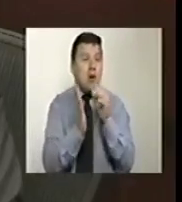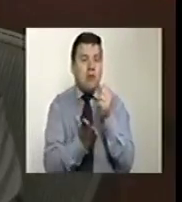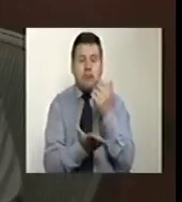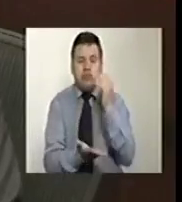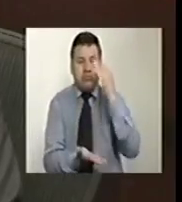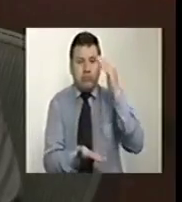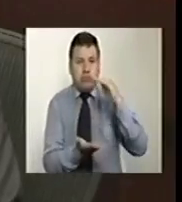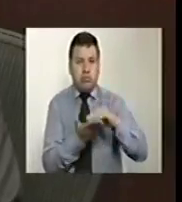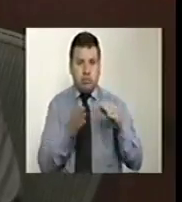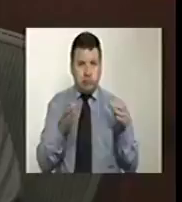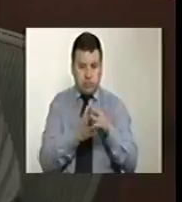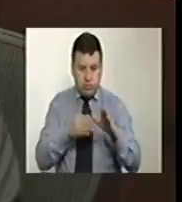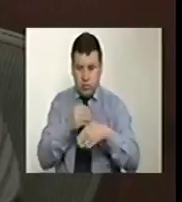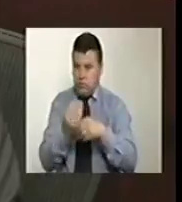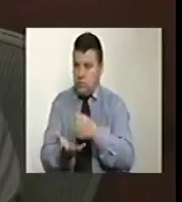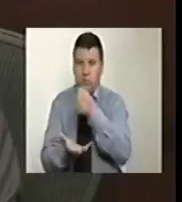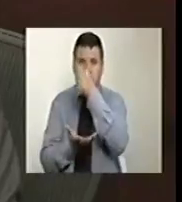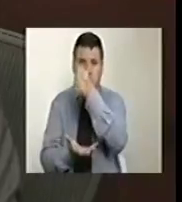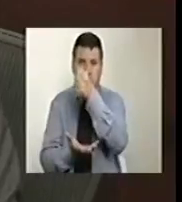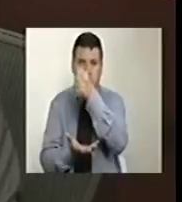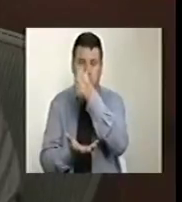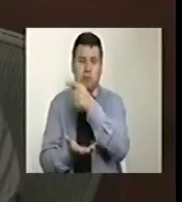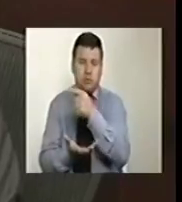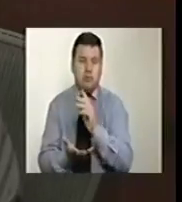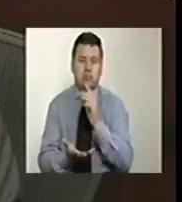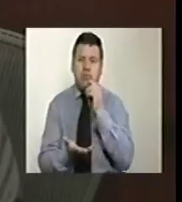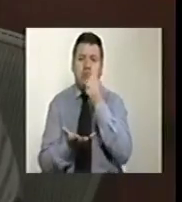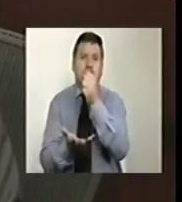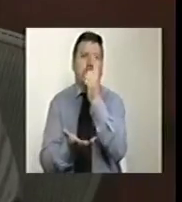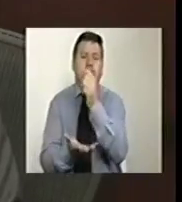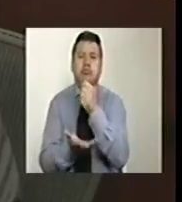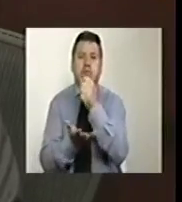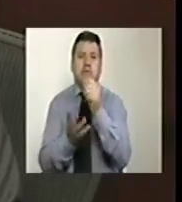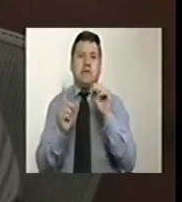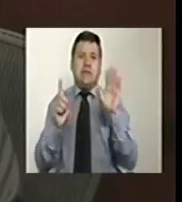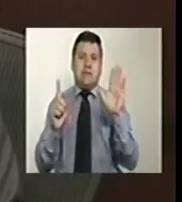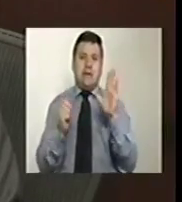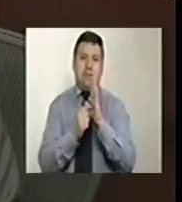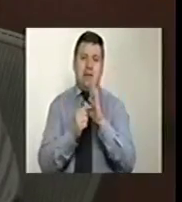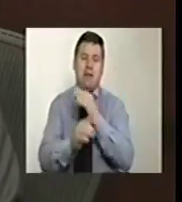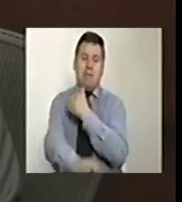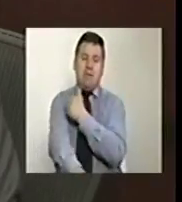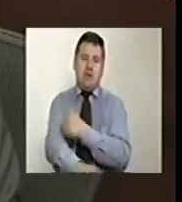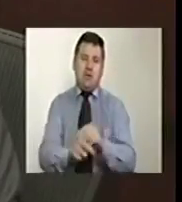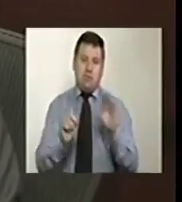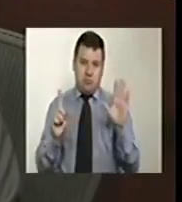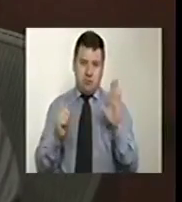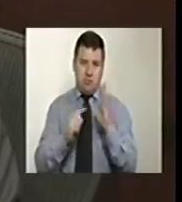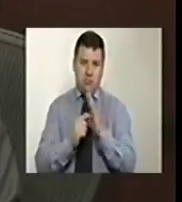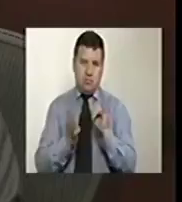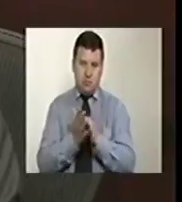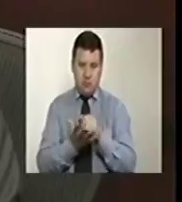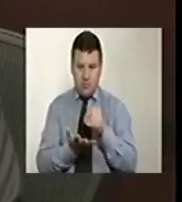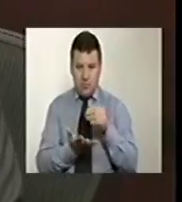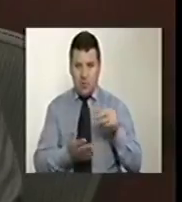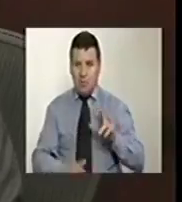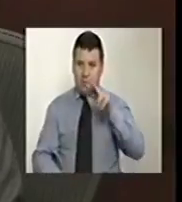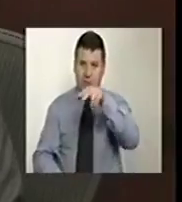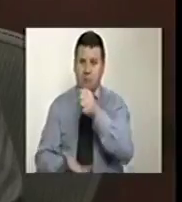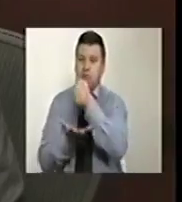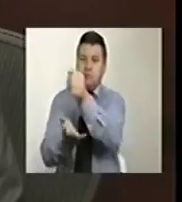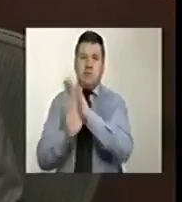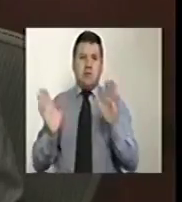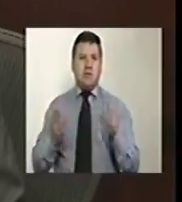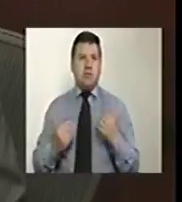liquida la adición presupuestal, destinó solamente 6 mil millones de pesos para esa vía, para lo